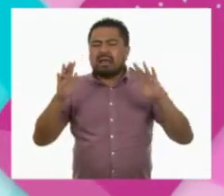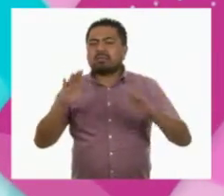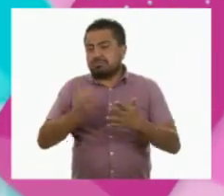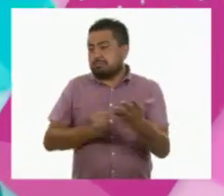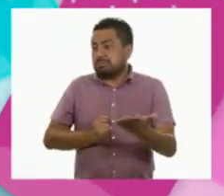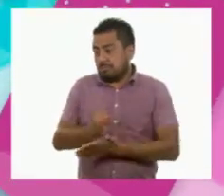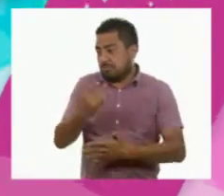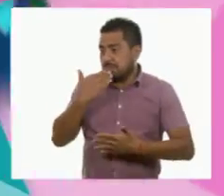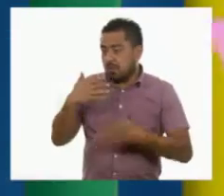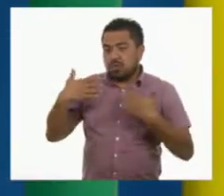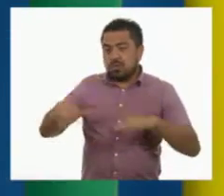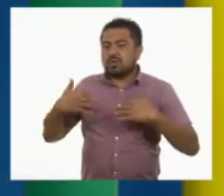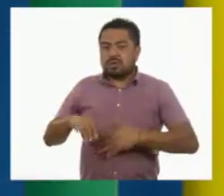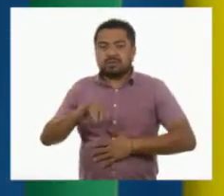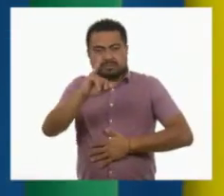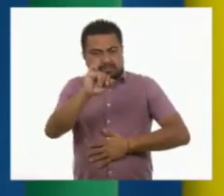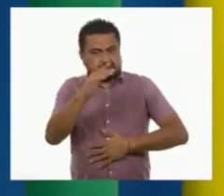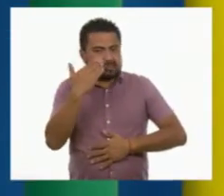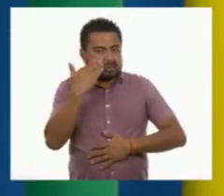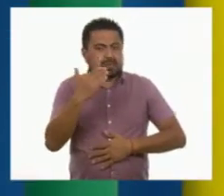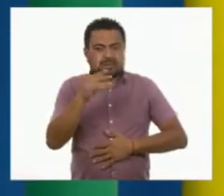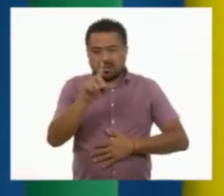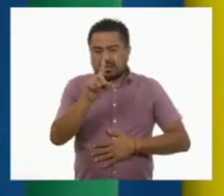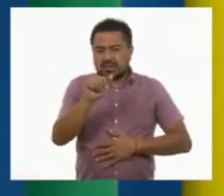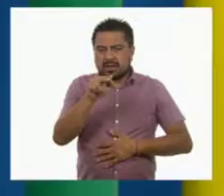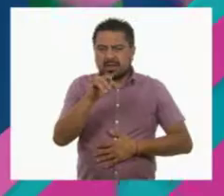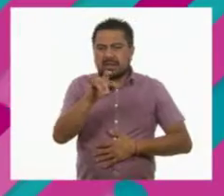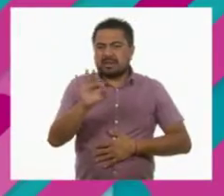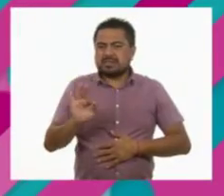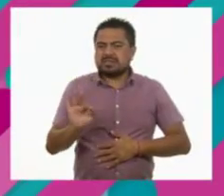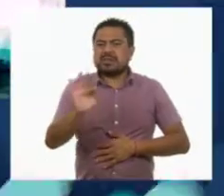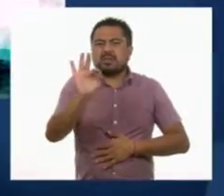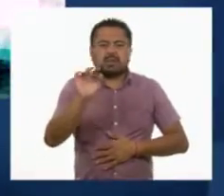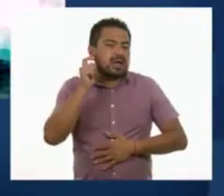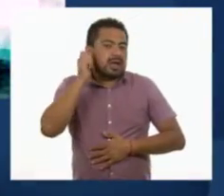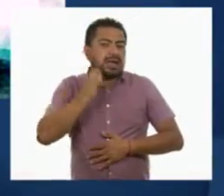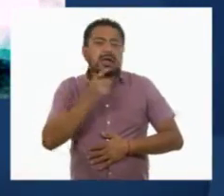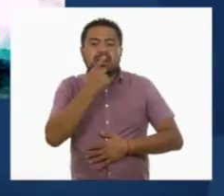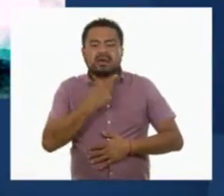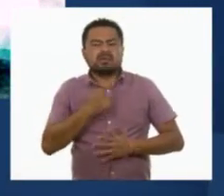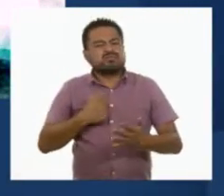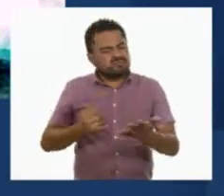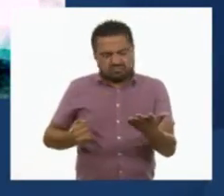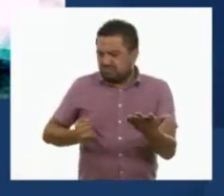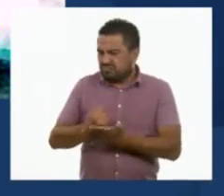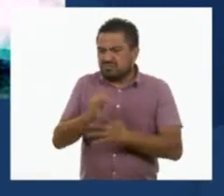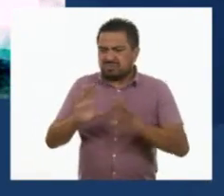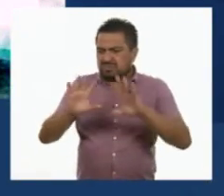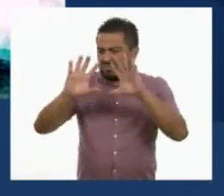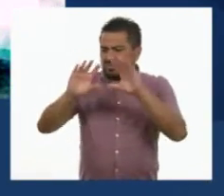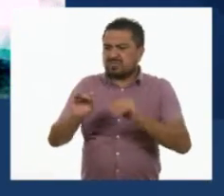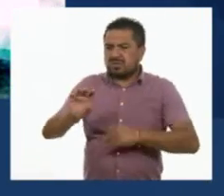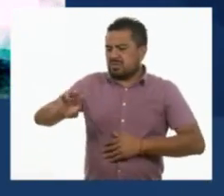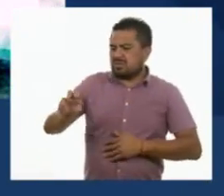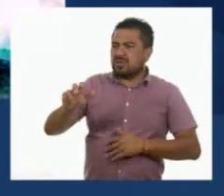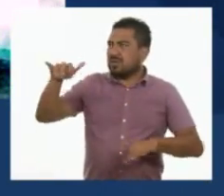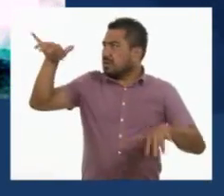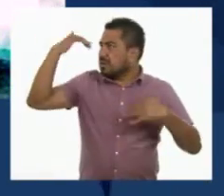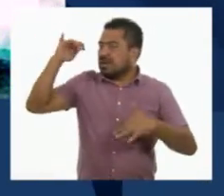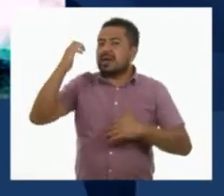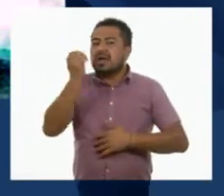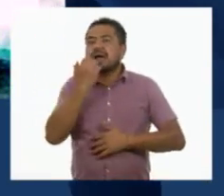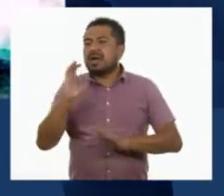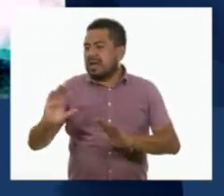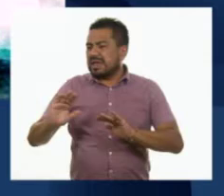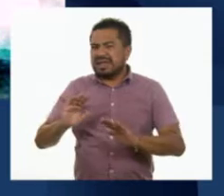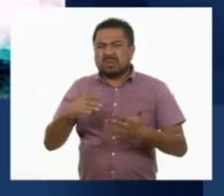decisión, ¿eh? Así es, y mira, Daniel de Chilpancingo nos dice, decidí que era muy importante apagar el piloto del boiler. En la escuela aprendí